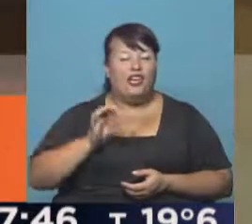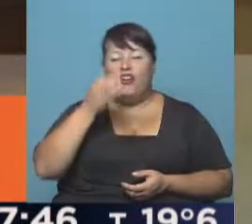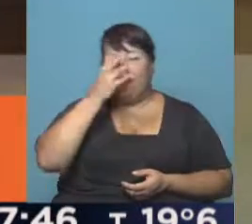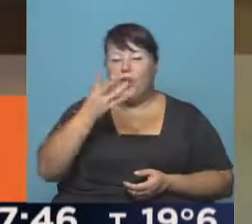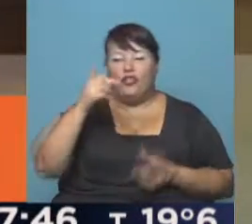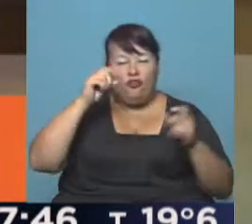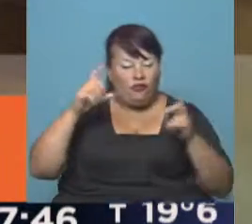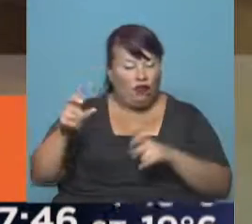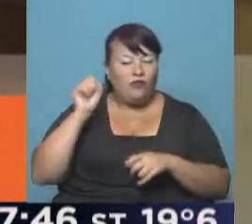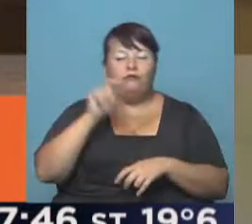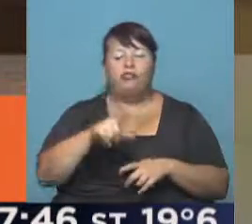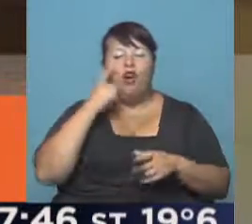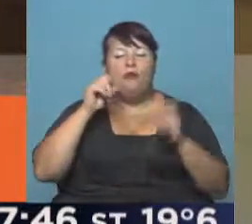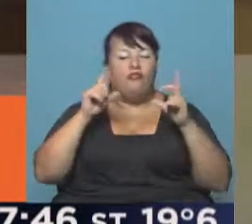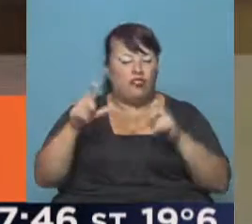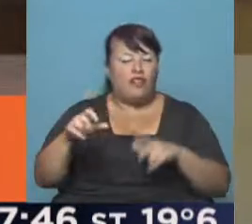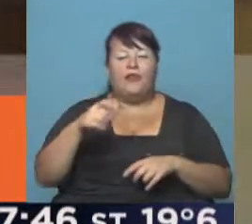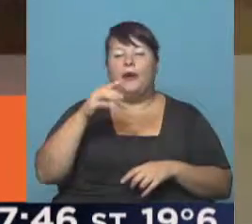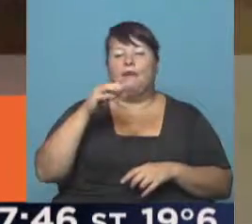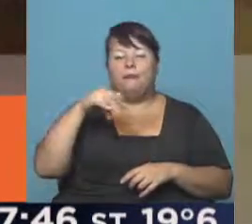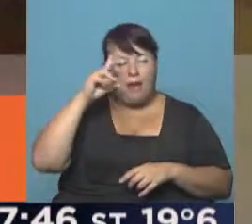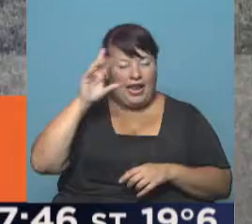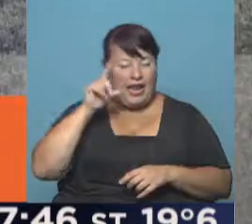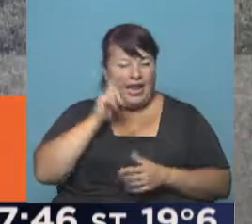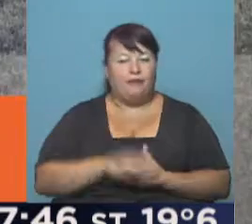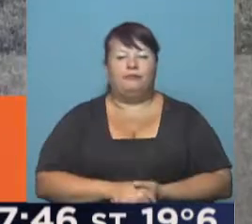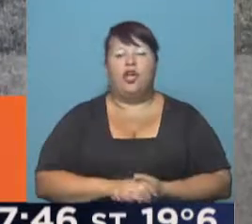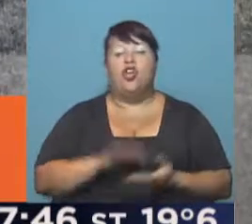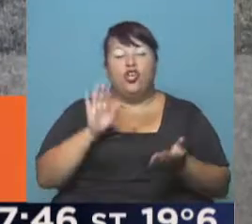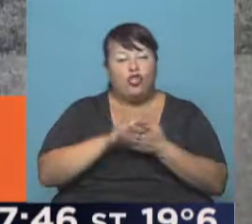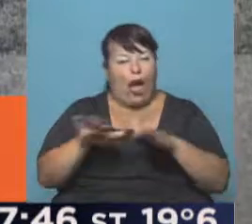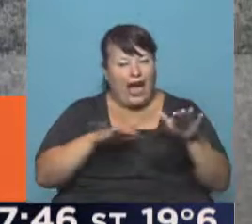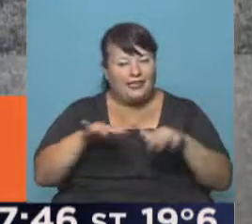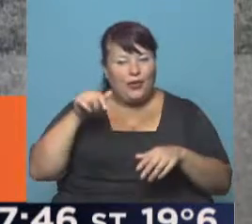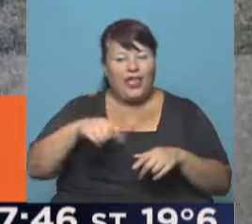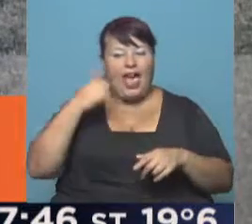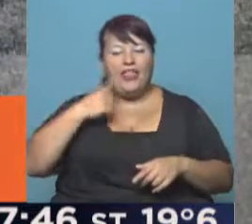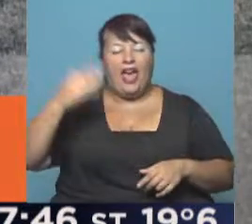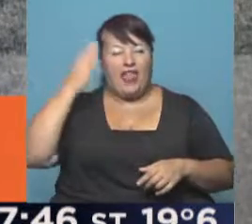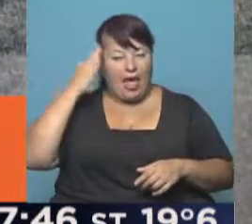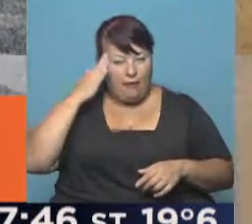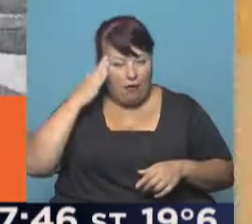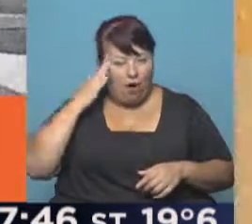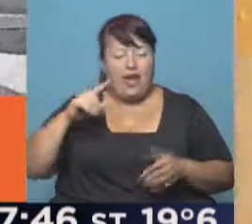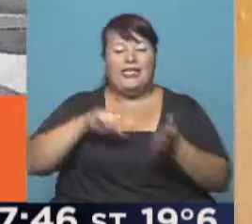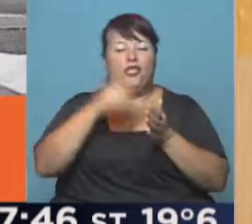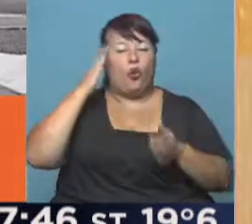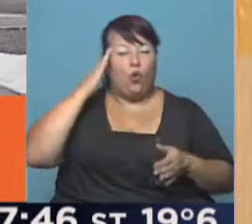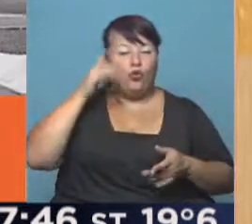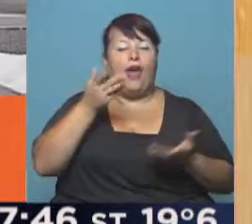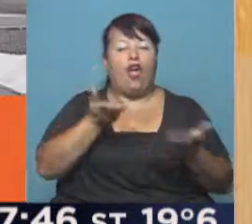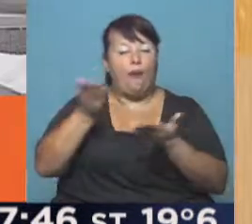24 fotos y pertenece al fotógrafo Daniel Merle. En el marco de las actividades por el Día de la Memoria, el Centro Cultural de